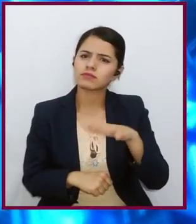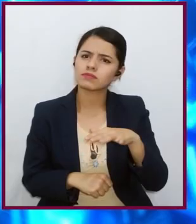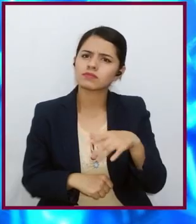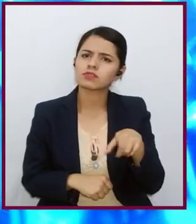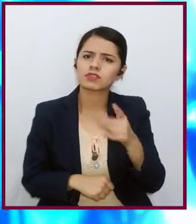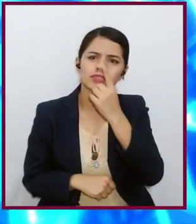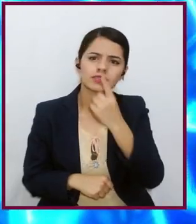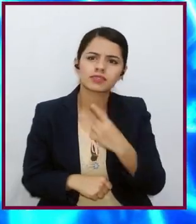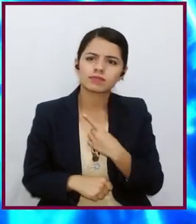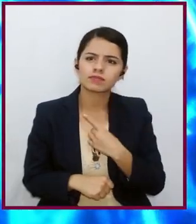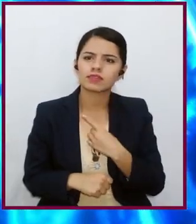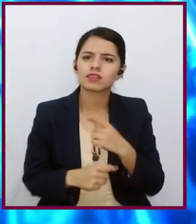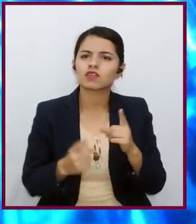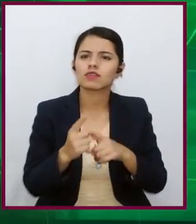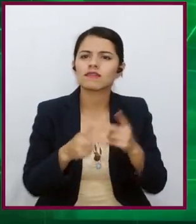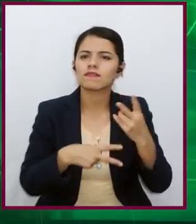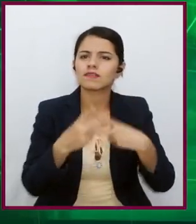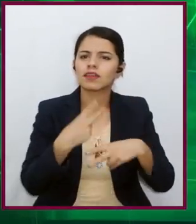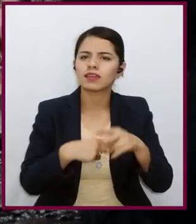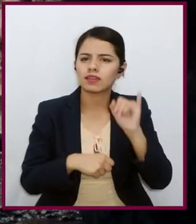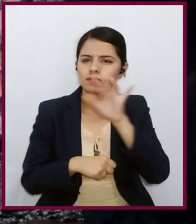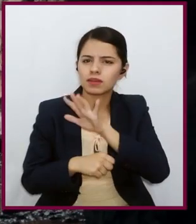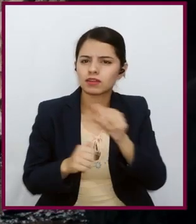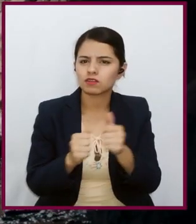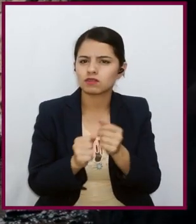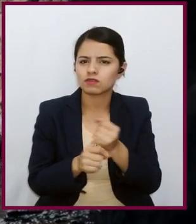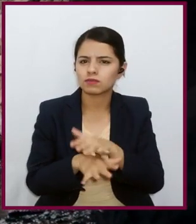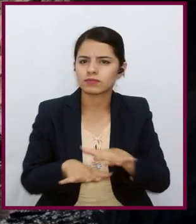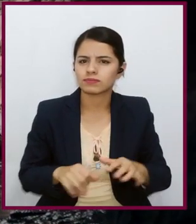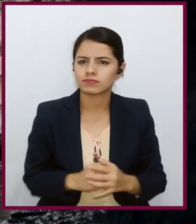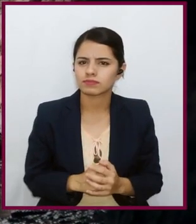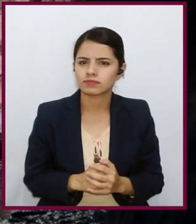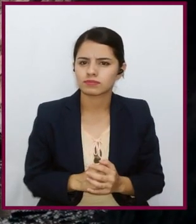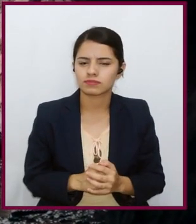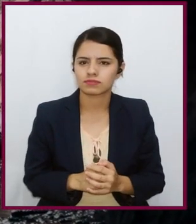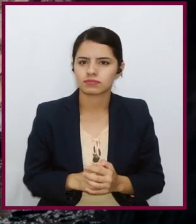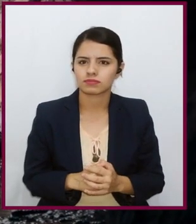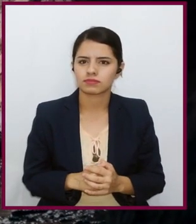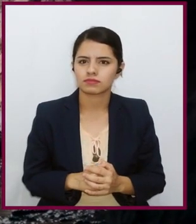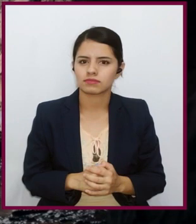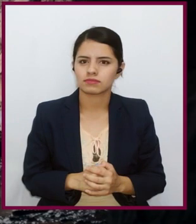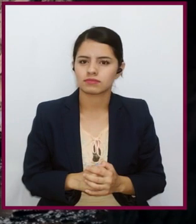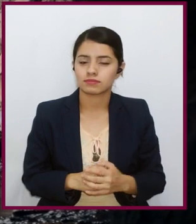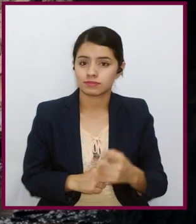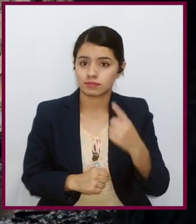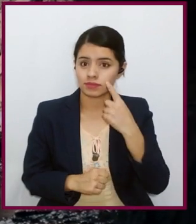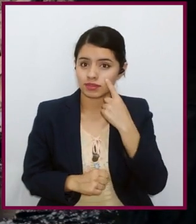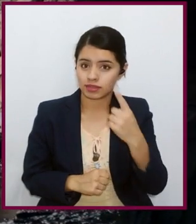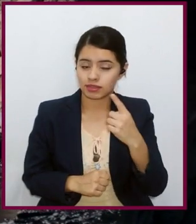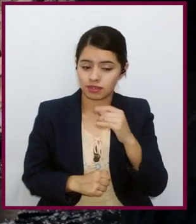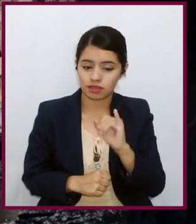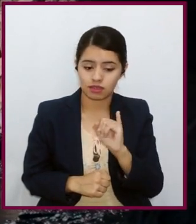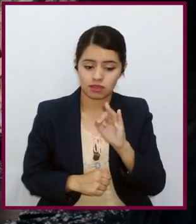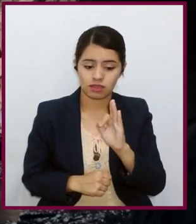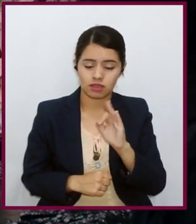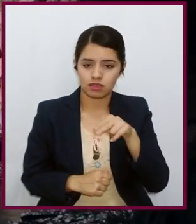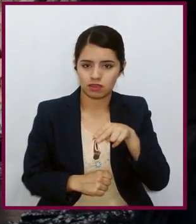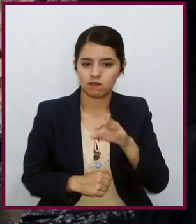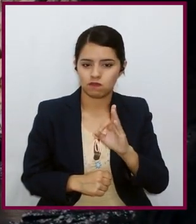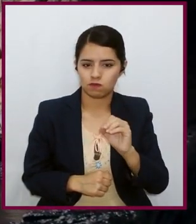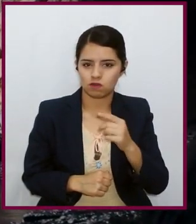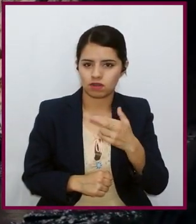cierto. El celular es una herramienta de comunicación. No puede convertirse